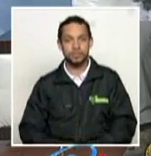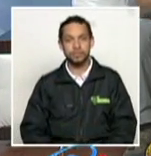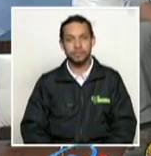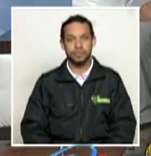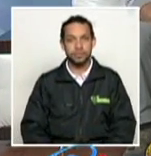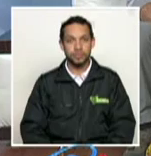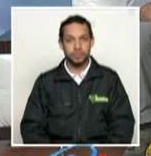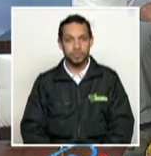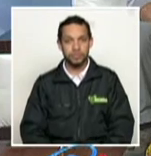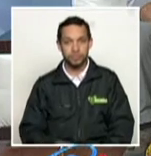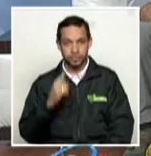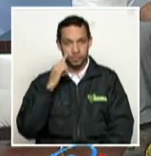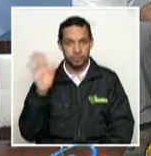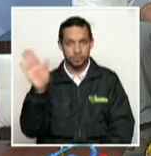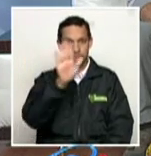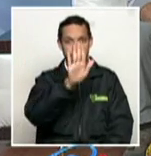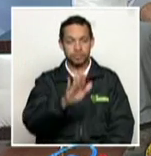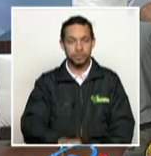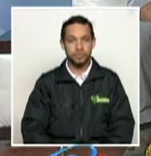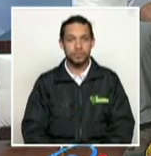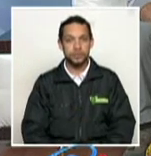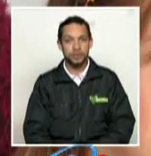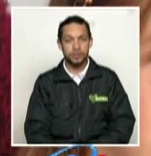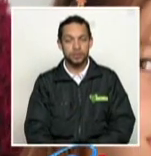Manizales. Veamos esto.